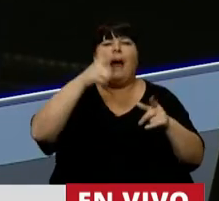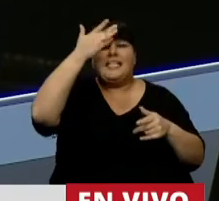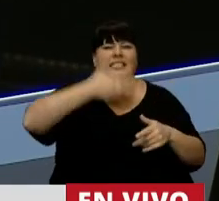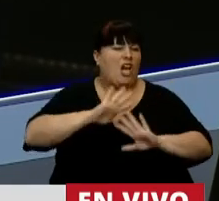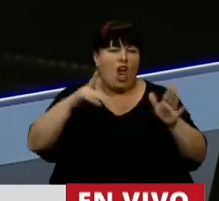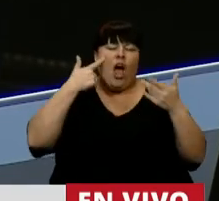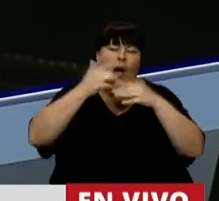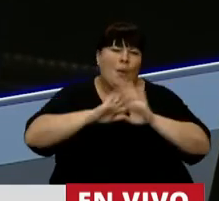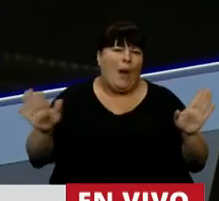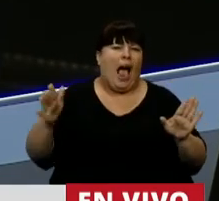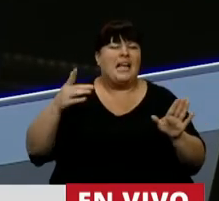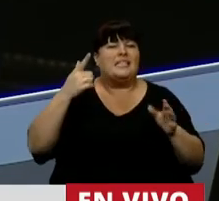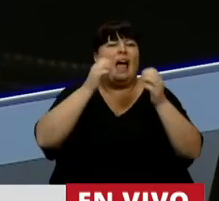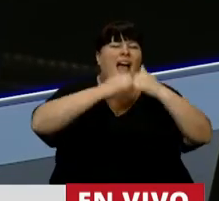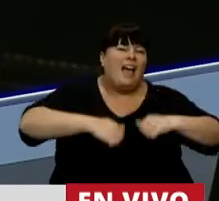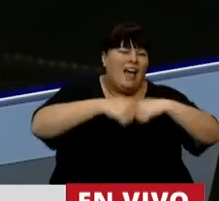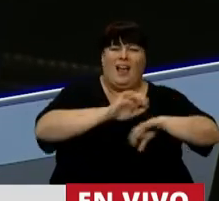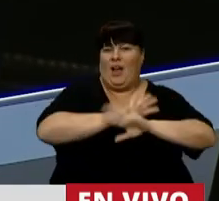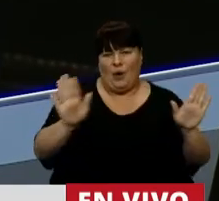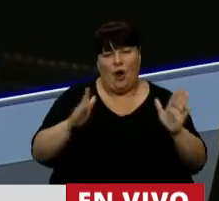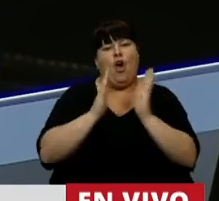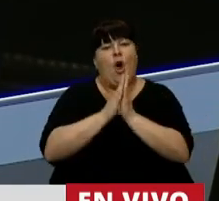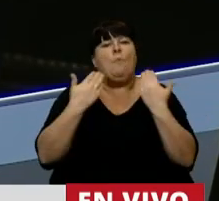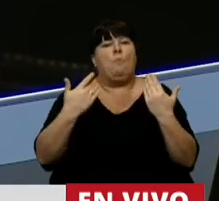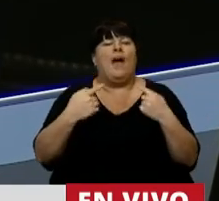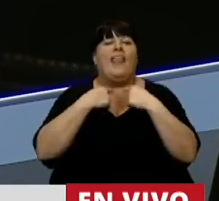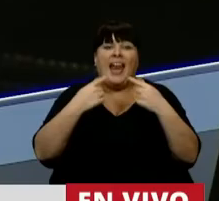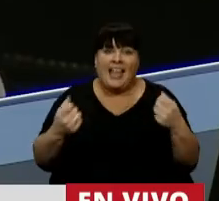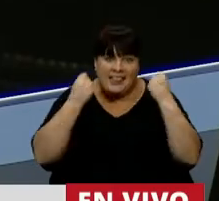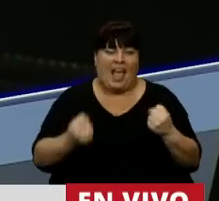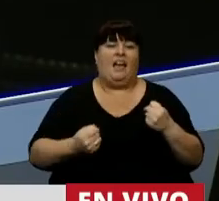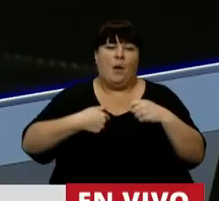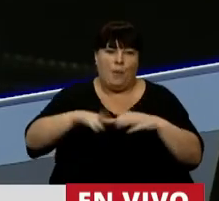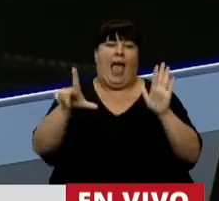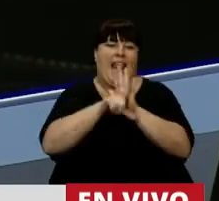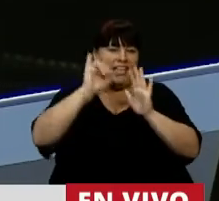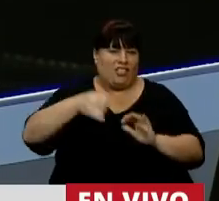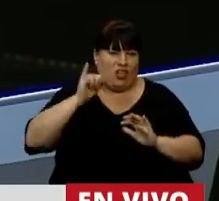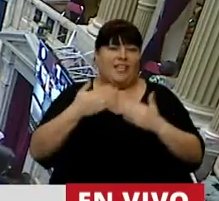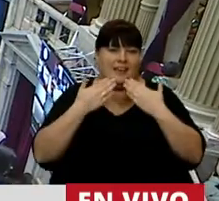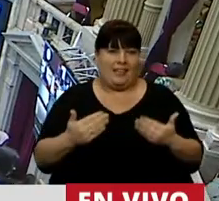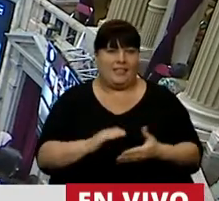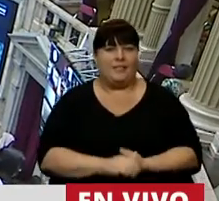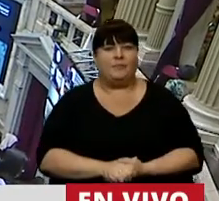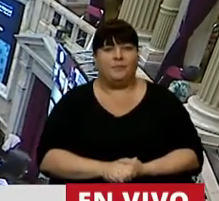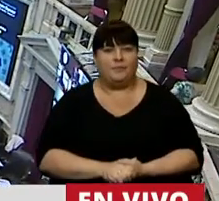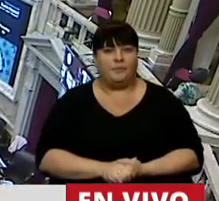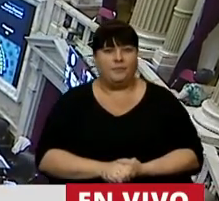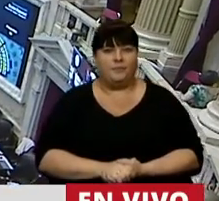que destierre la clandestinidad y que podamos gritar fuerte, será ley. Gracias.